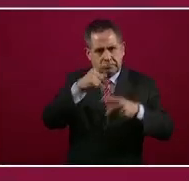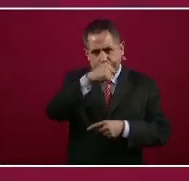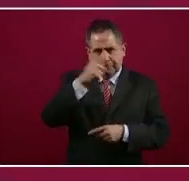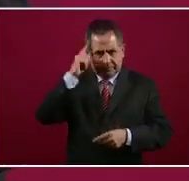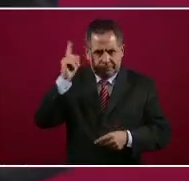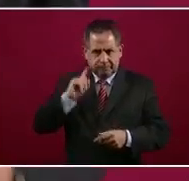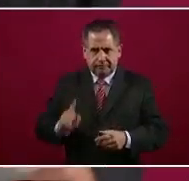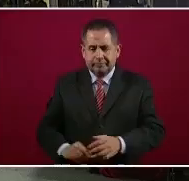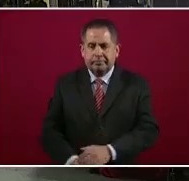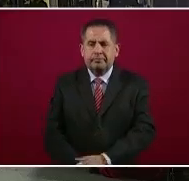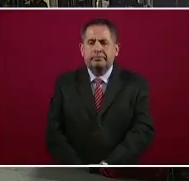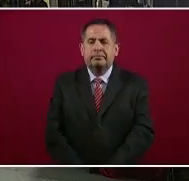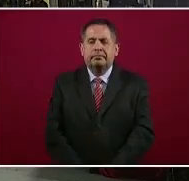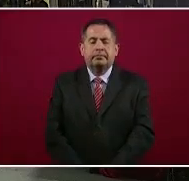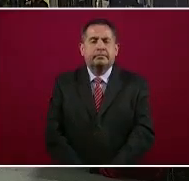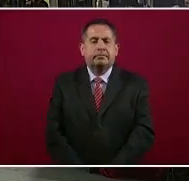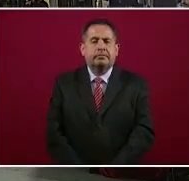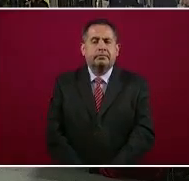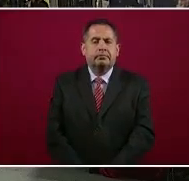veces